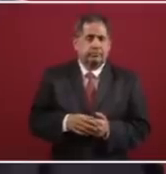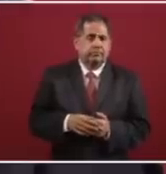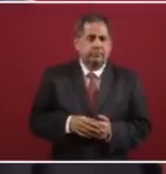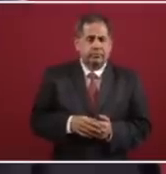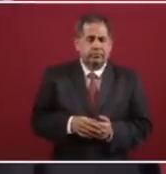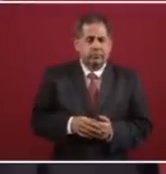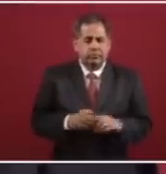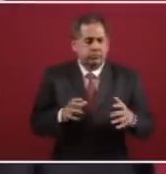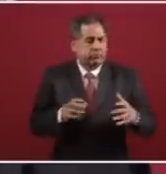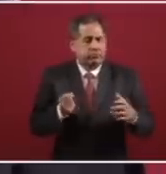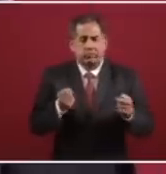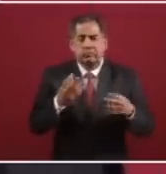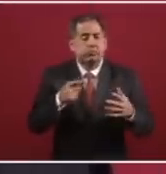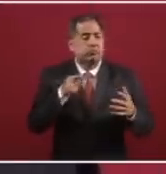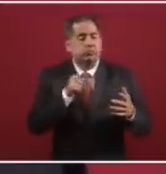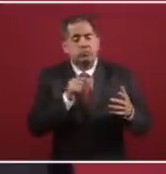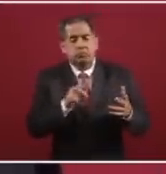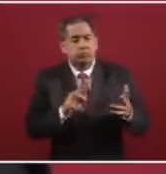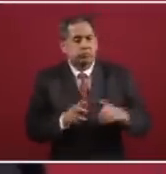muchos